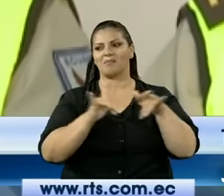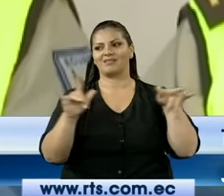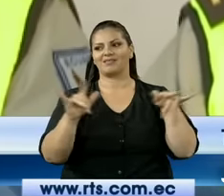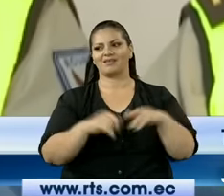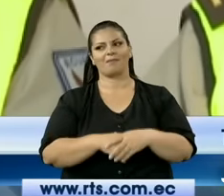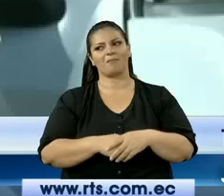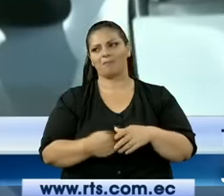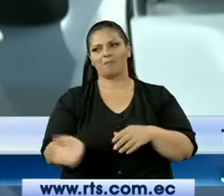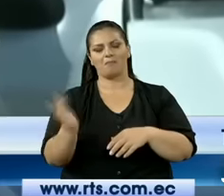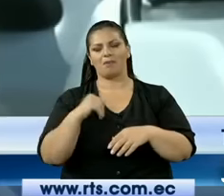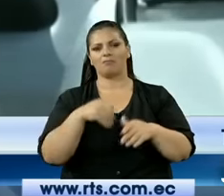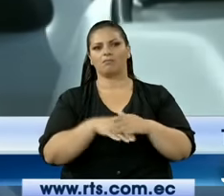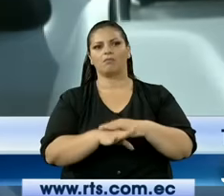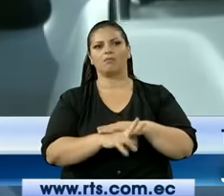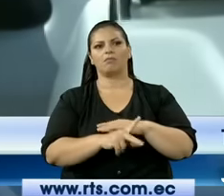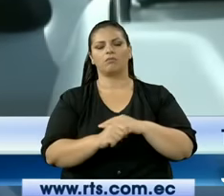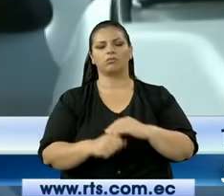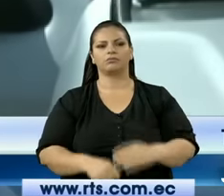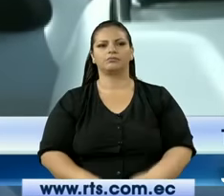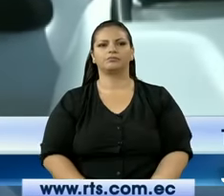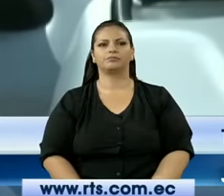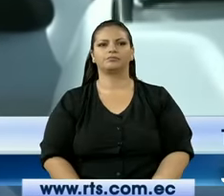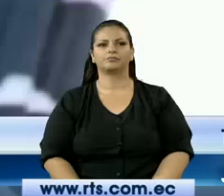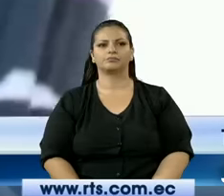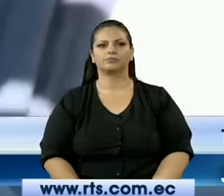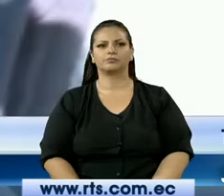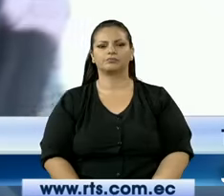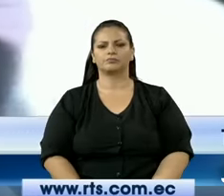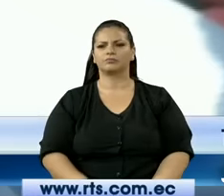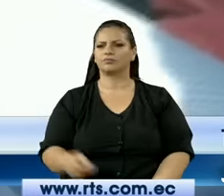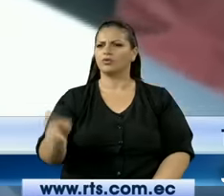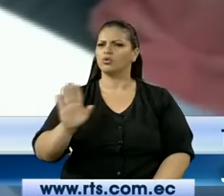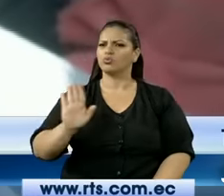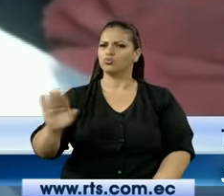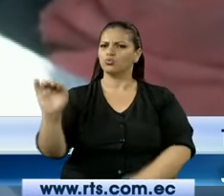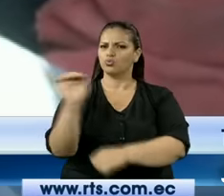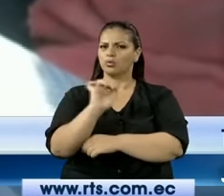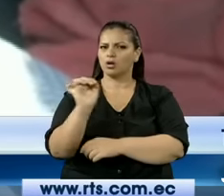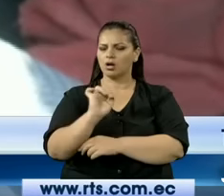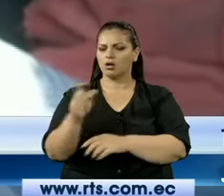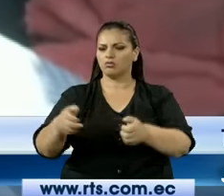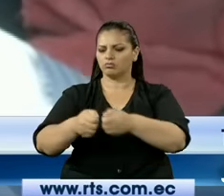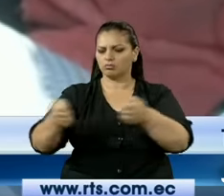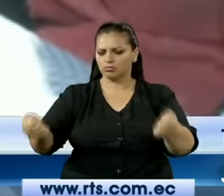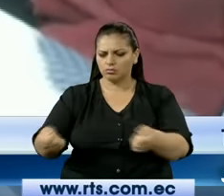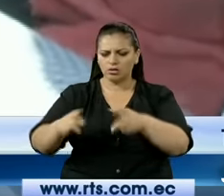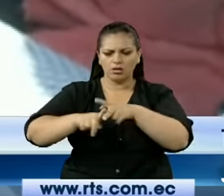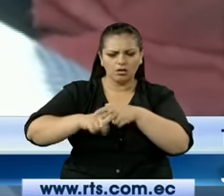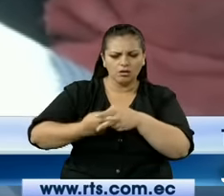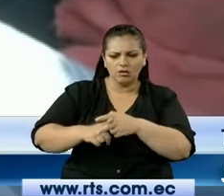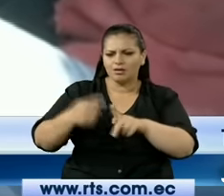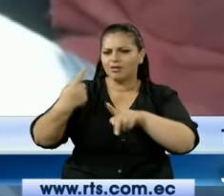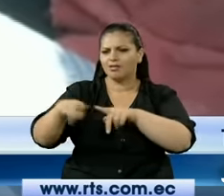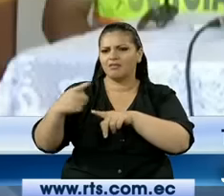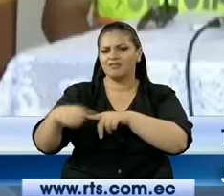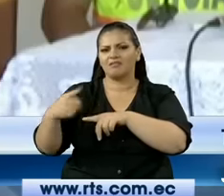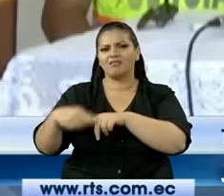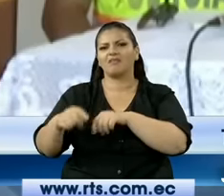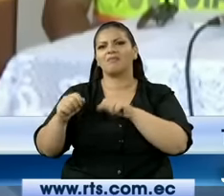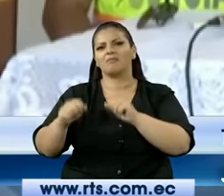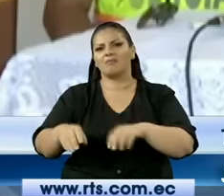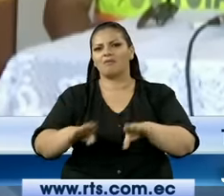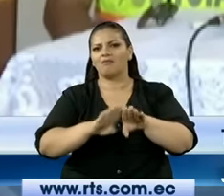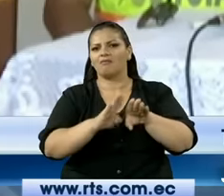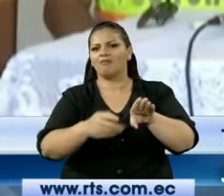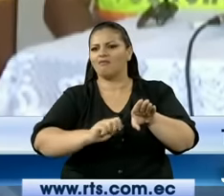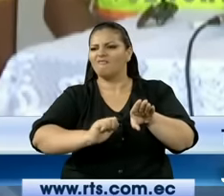cometer estos actos. En el vehículo encontraron una variedad de herramientas que supuestamente utilizaban para acabar con las chapas y candados. La policía